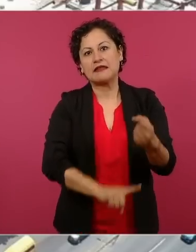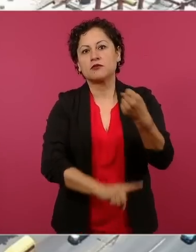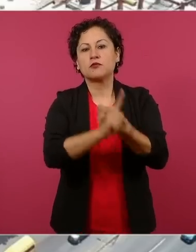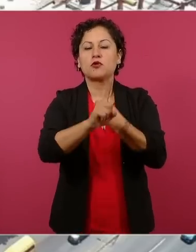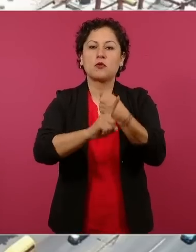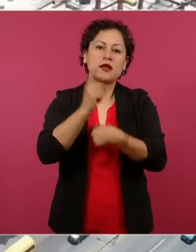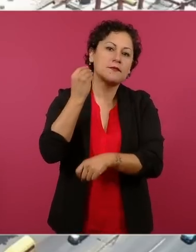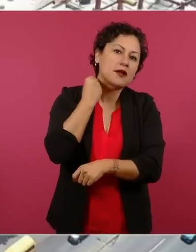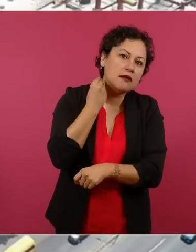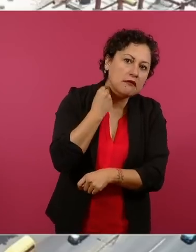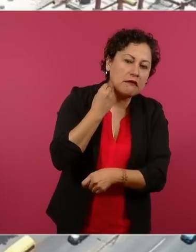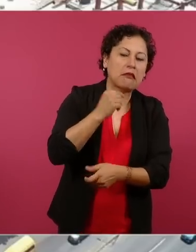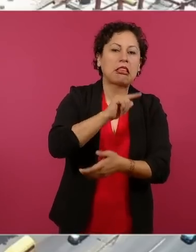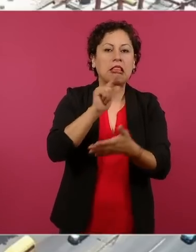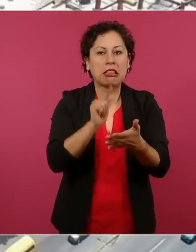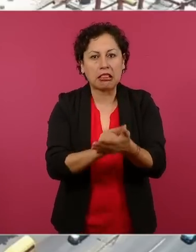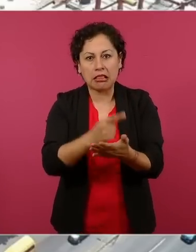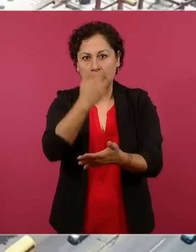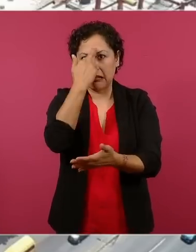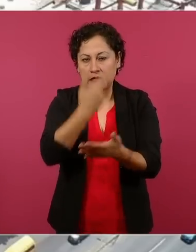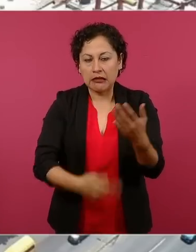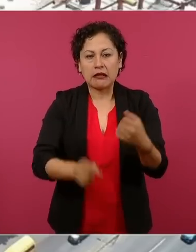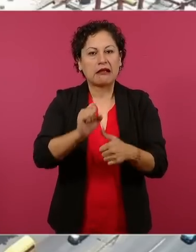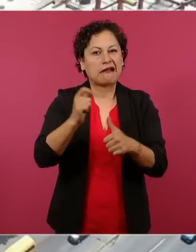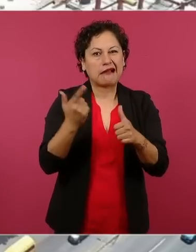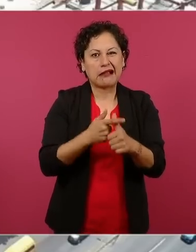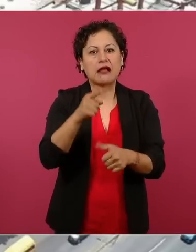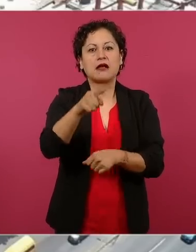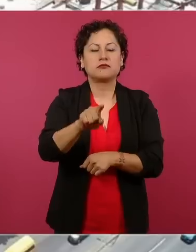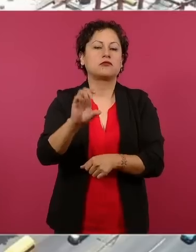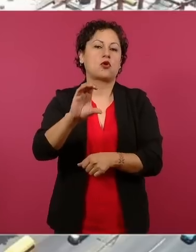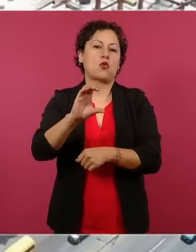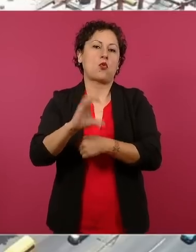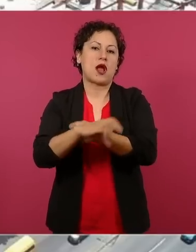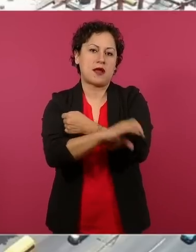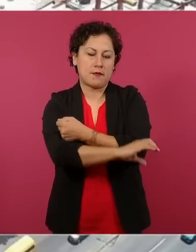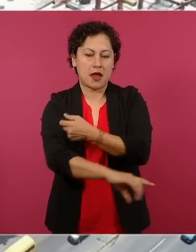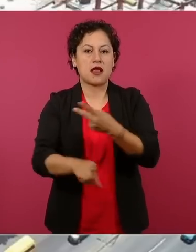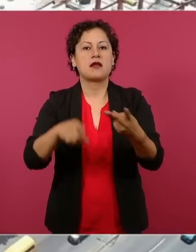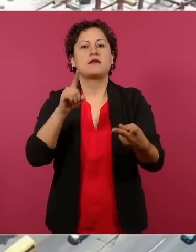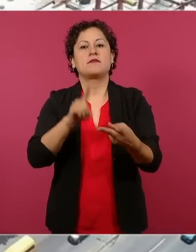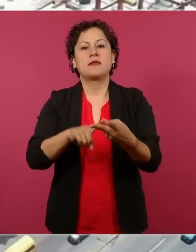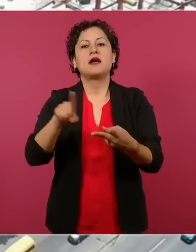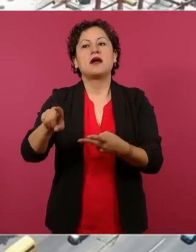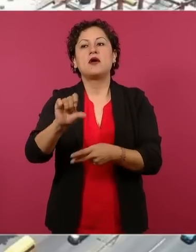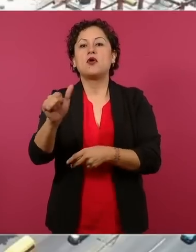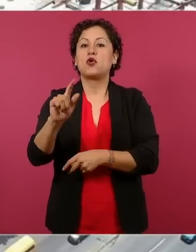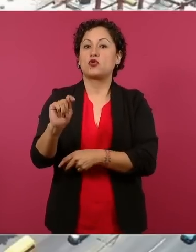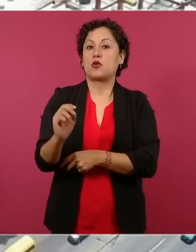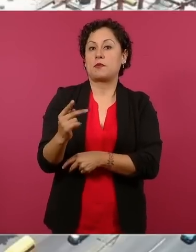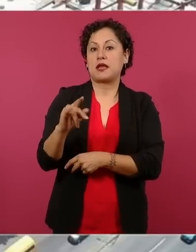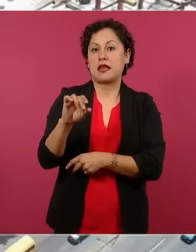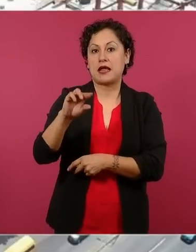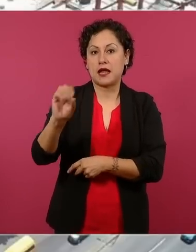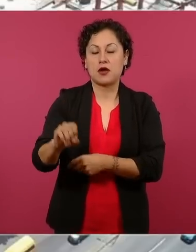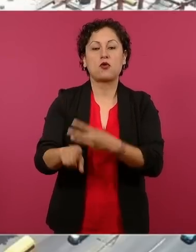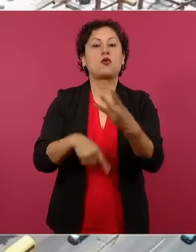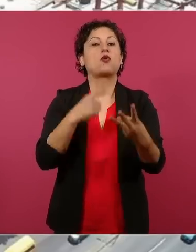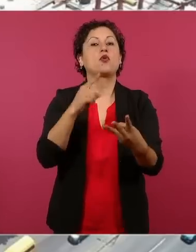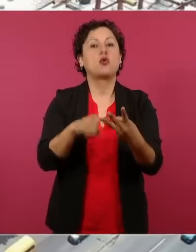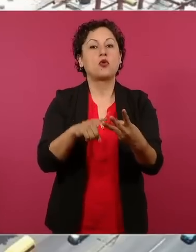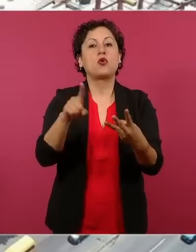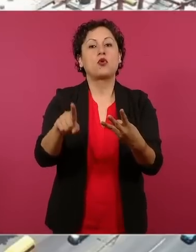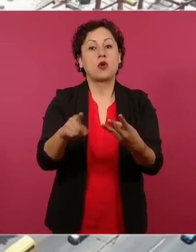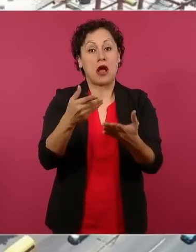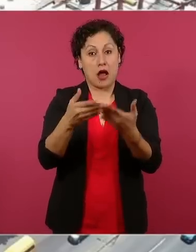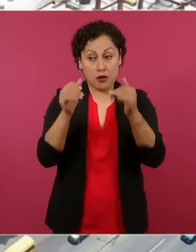aquí en la ciudad. Se construyó otro hospital ligero en Tláhuac por parte del Seguro Social, el Hospital General de Topilejo, y estamos trabajando en la unidad de